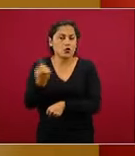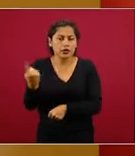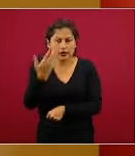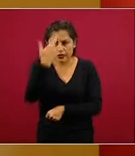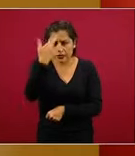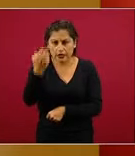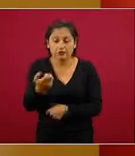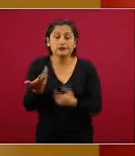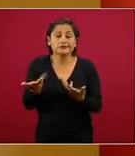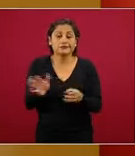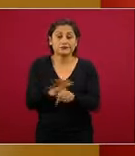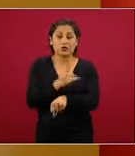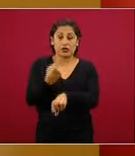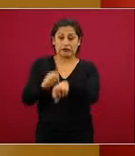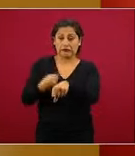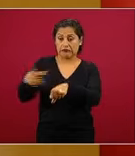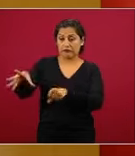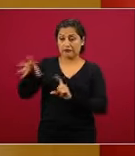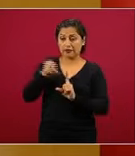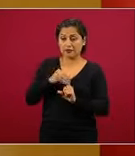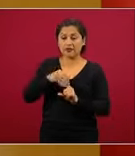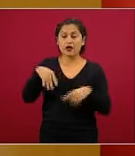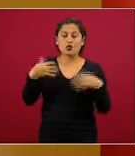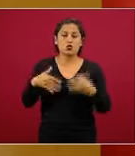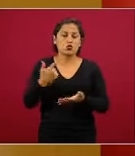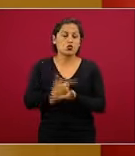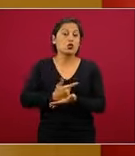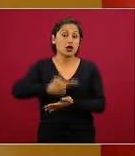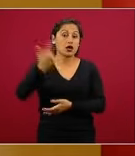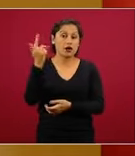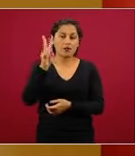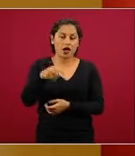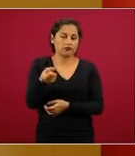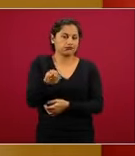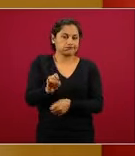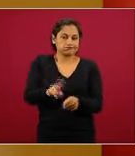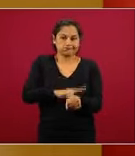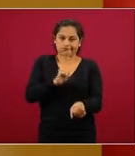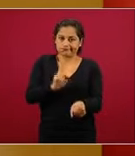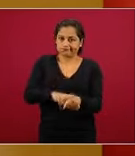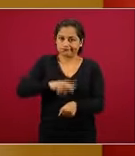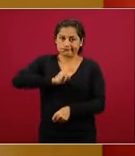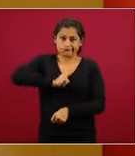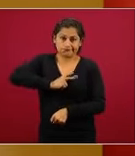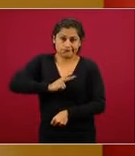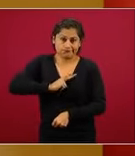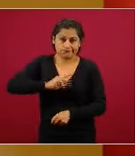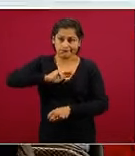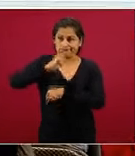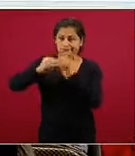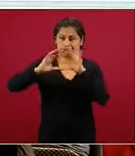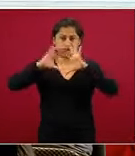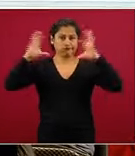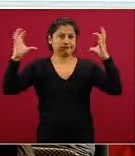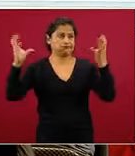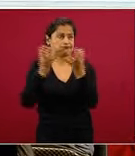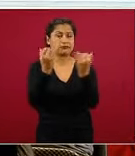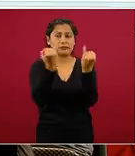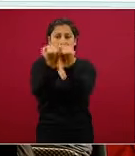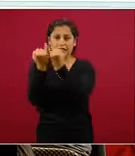con capacidad letal, una enfermedad emergente. Esto es un fenómeno natural que afectó a toda la humanidad. Pero los sistemas de